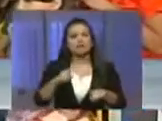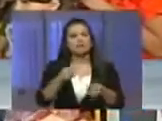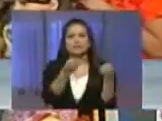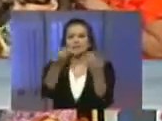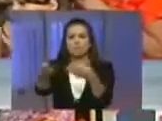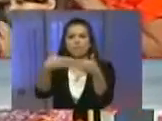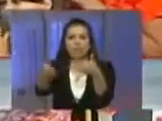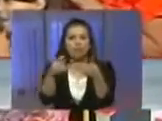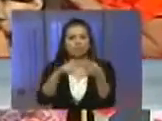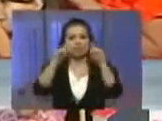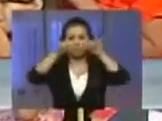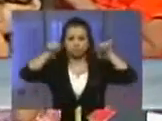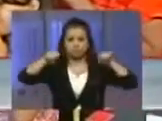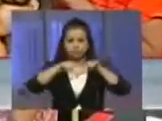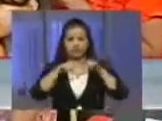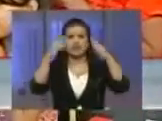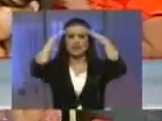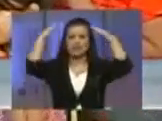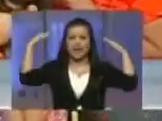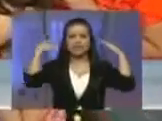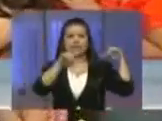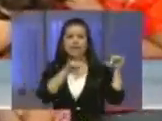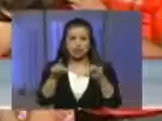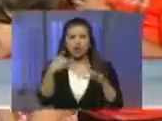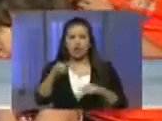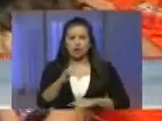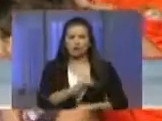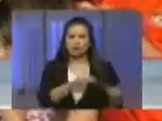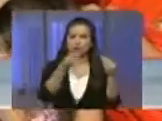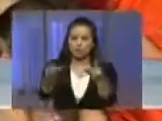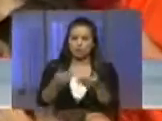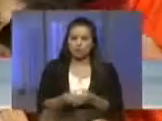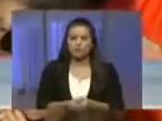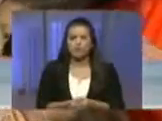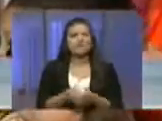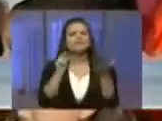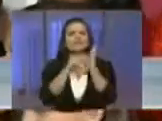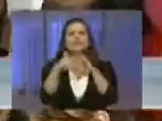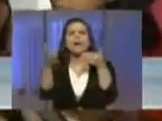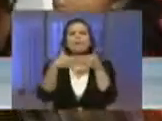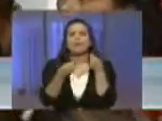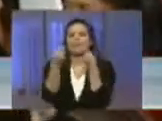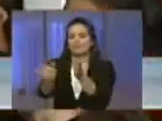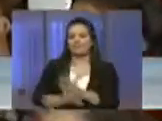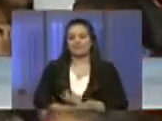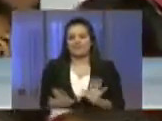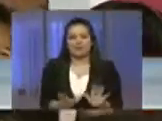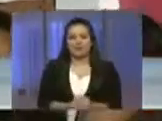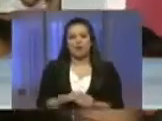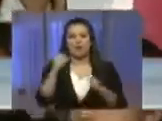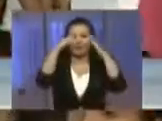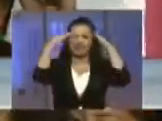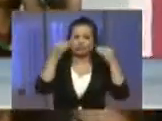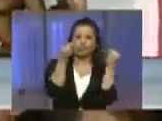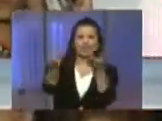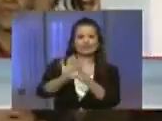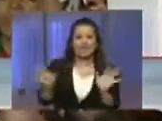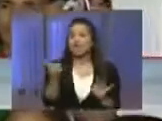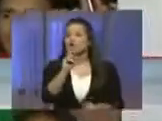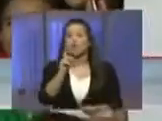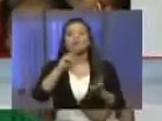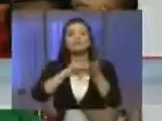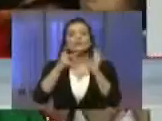ventana su techo en la mayoría comandante no es una puerta no es una ventana no es un techo es una renovación